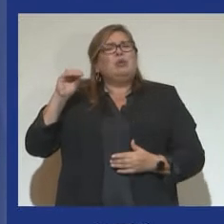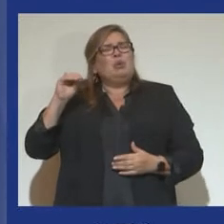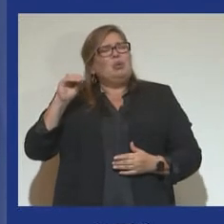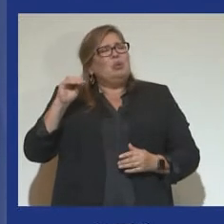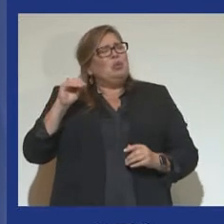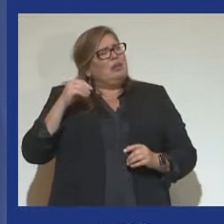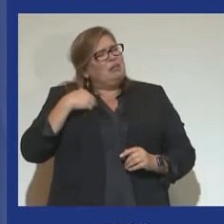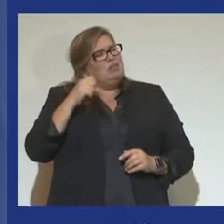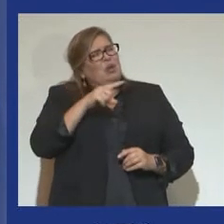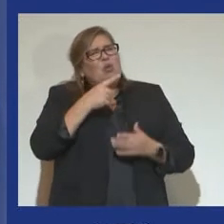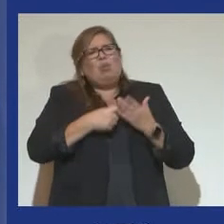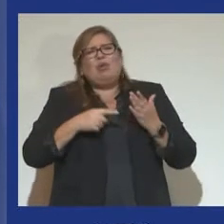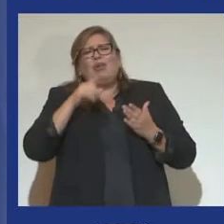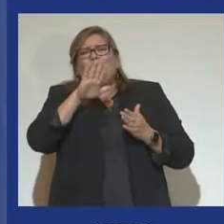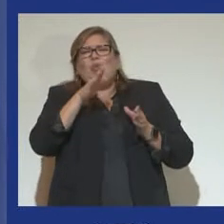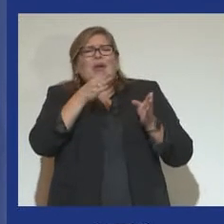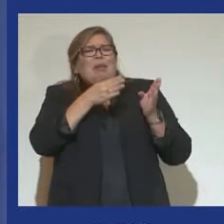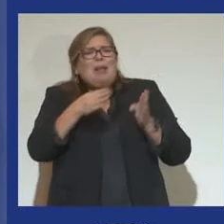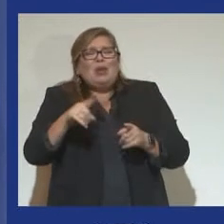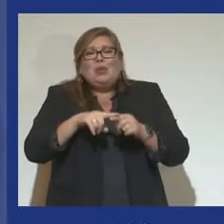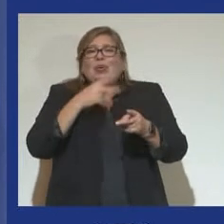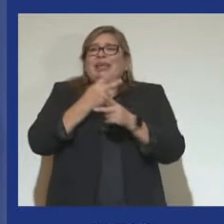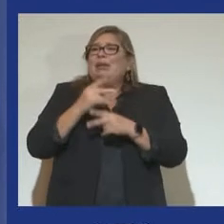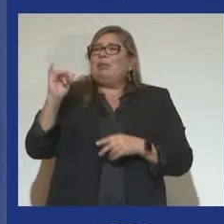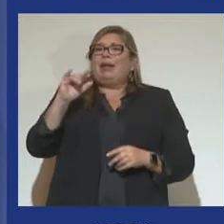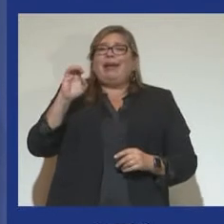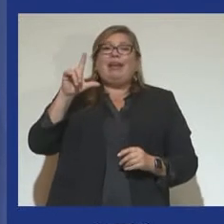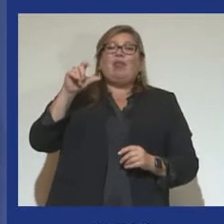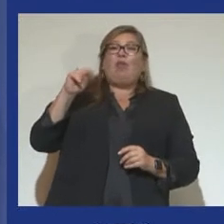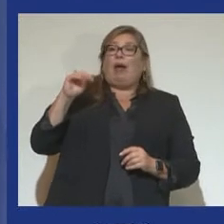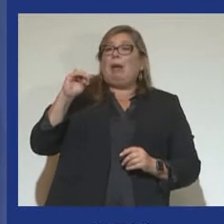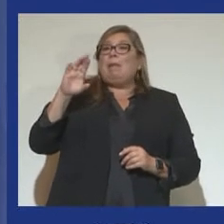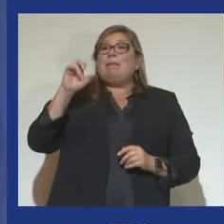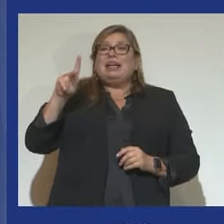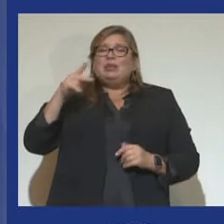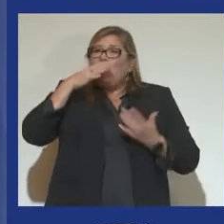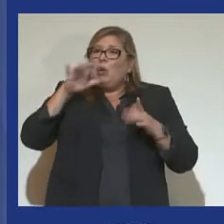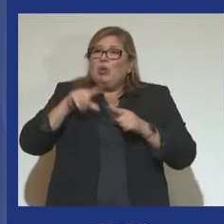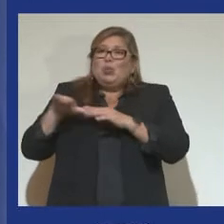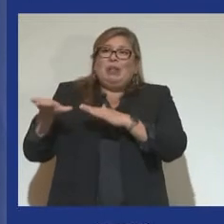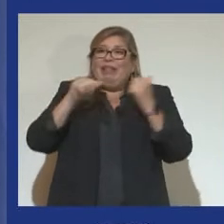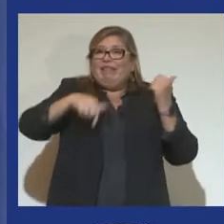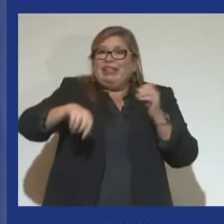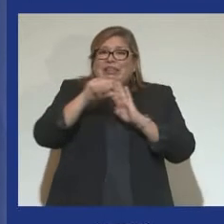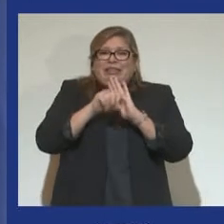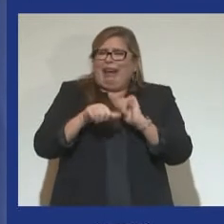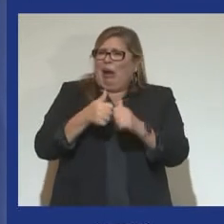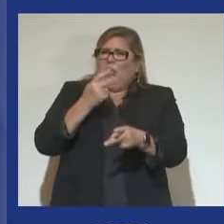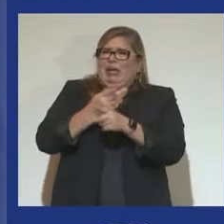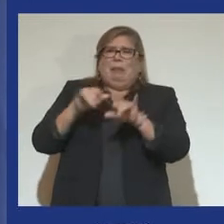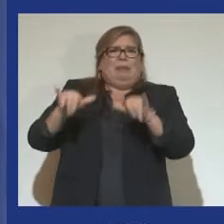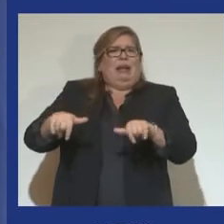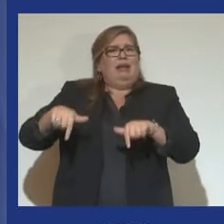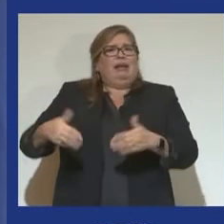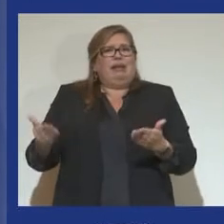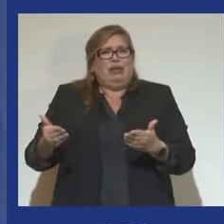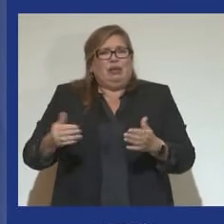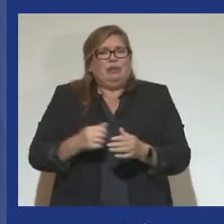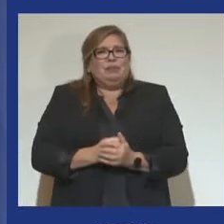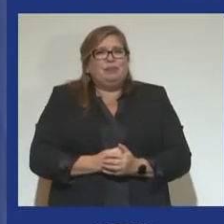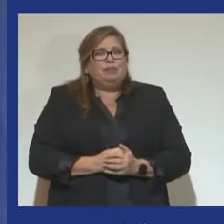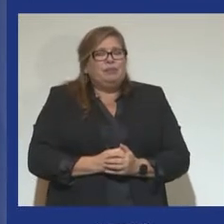hacer para mantener la siguiente y la más con multimillonarias california en el estado